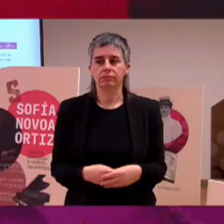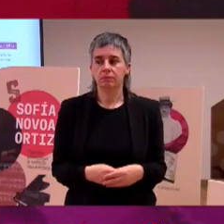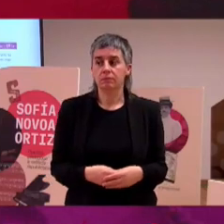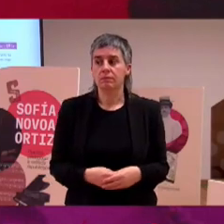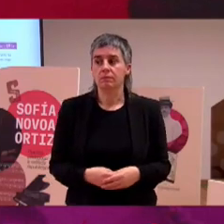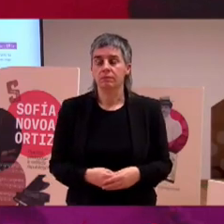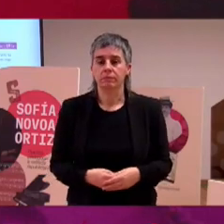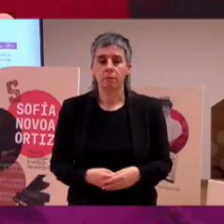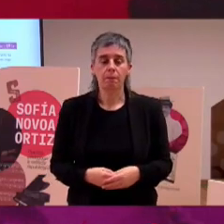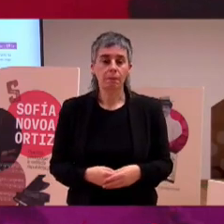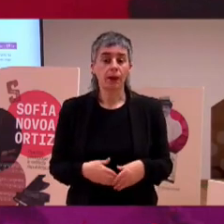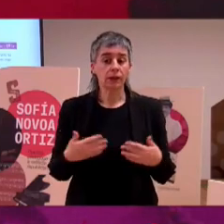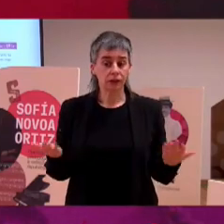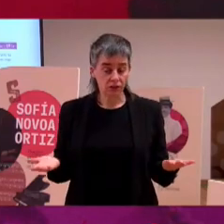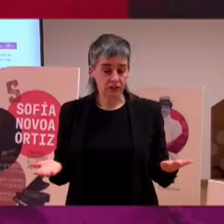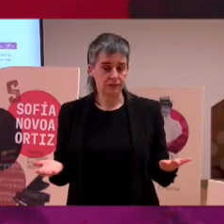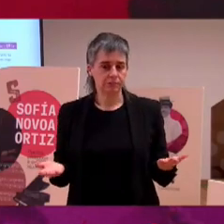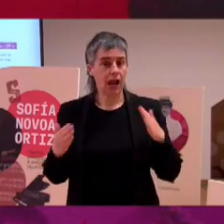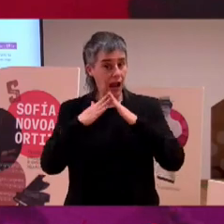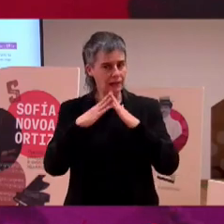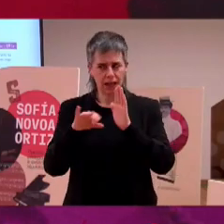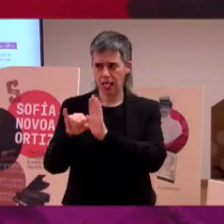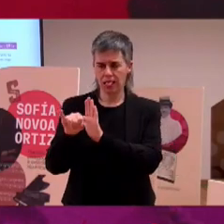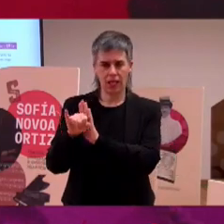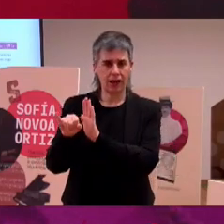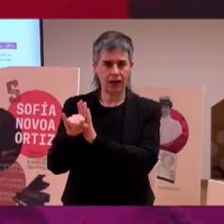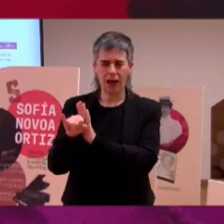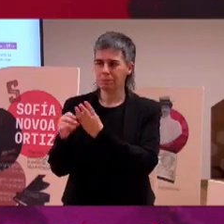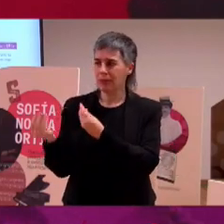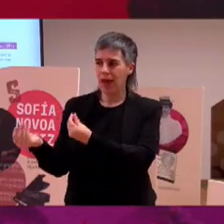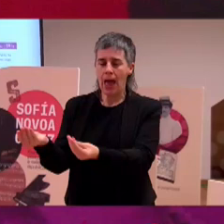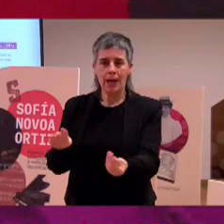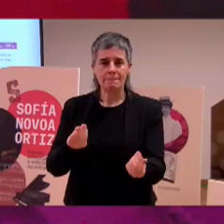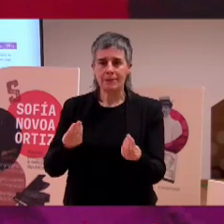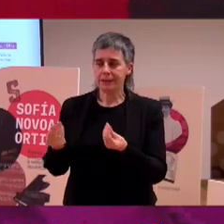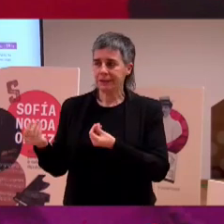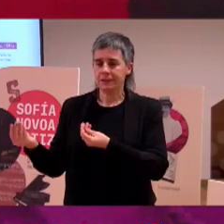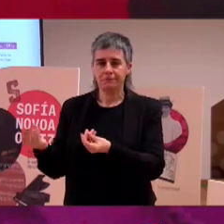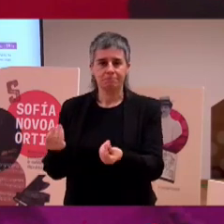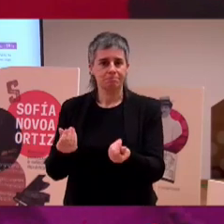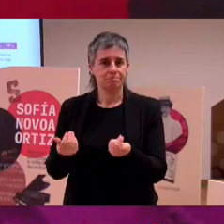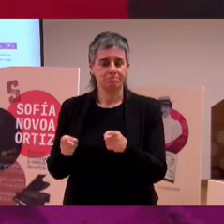Bueno, pues cerca de su casa también, o sea, o ambiente era pues